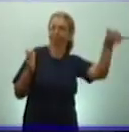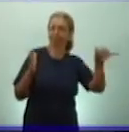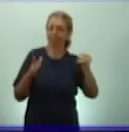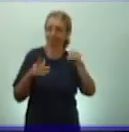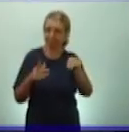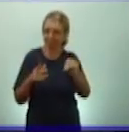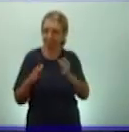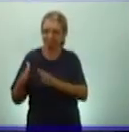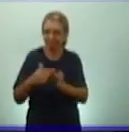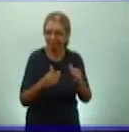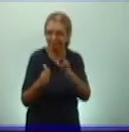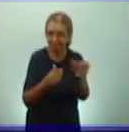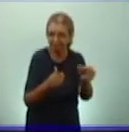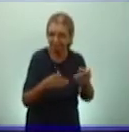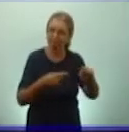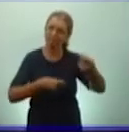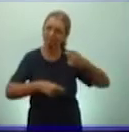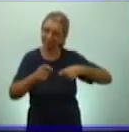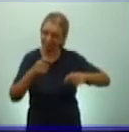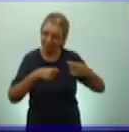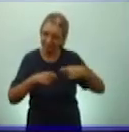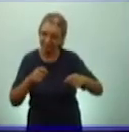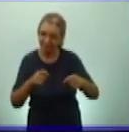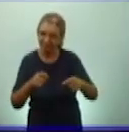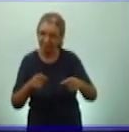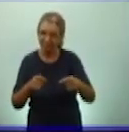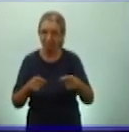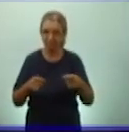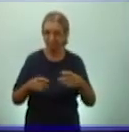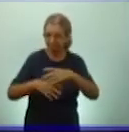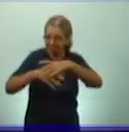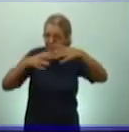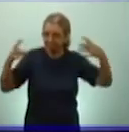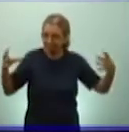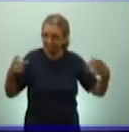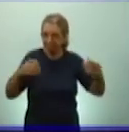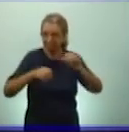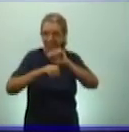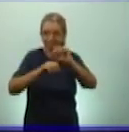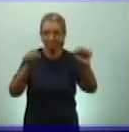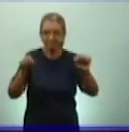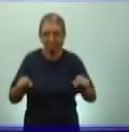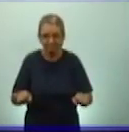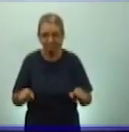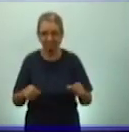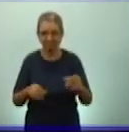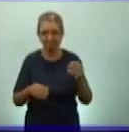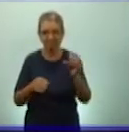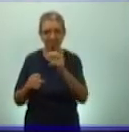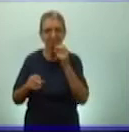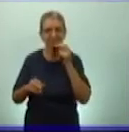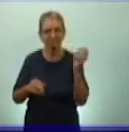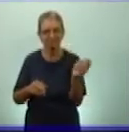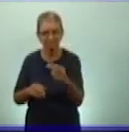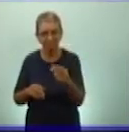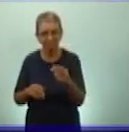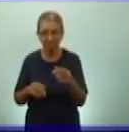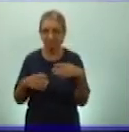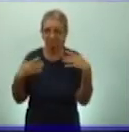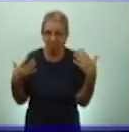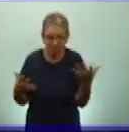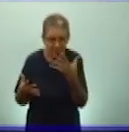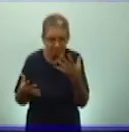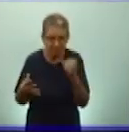caminos sirvieron para incentivar el comercio, pero sobre todo como un gran sistema de correo. Los caminos eran usados por los Chaskis, que eran